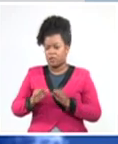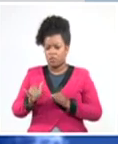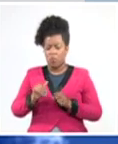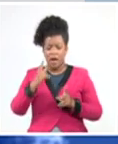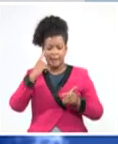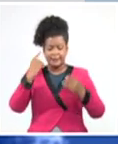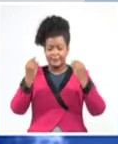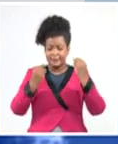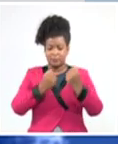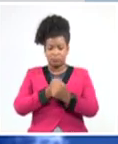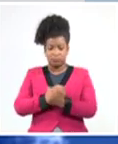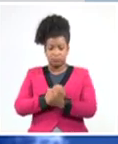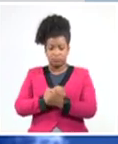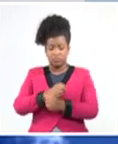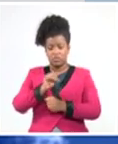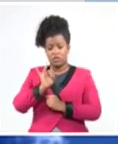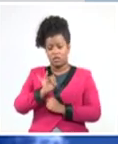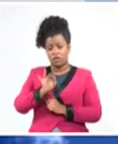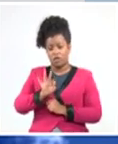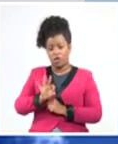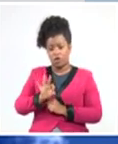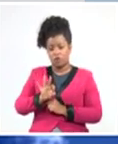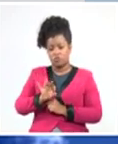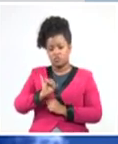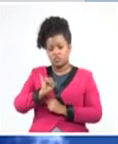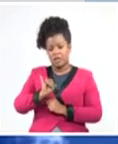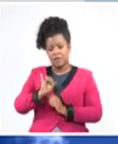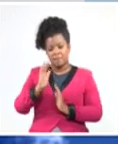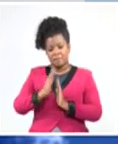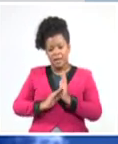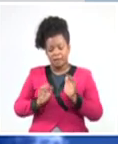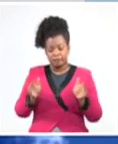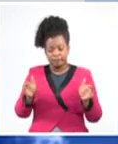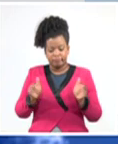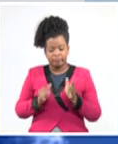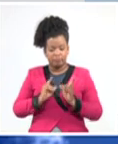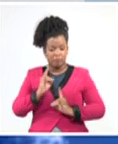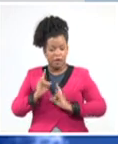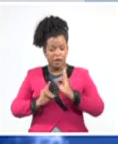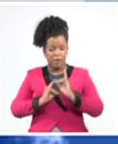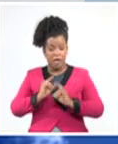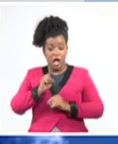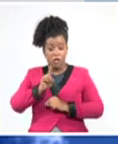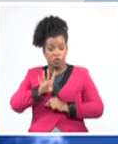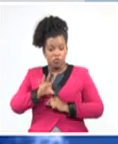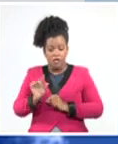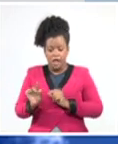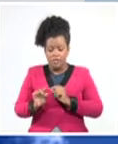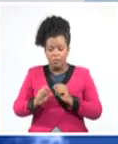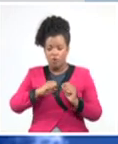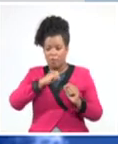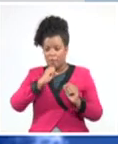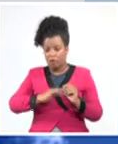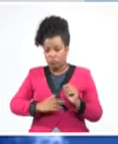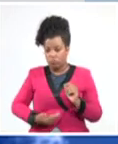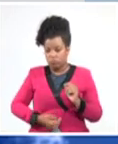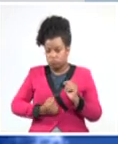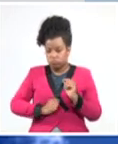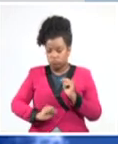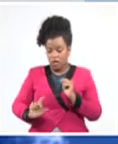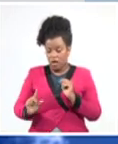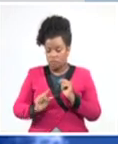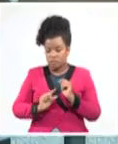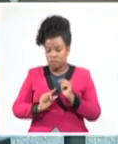riesgo 78 menores de 6 meses y 14 recién nacidos se confirmaron en el día